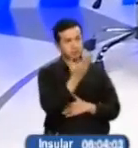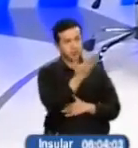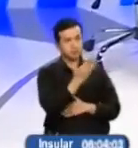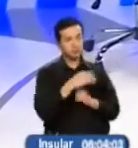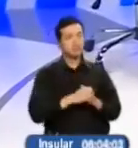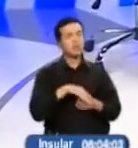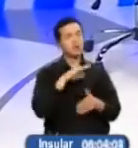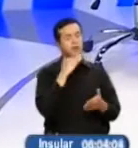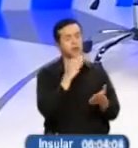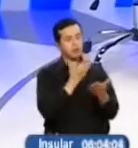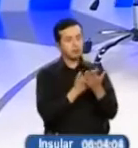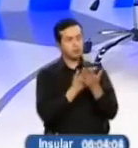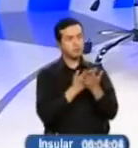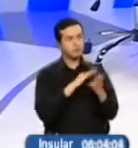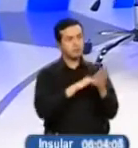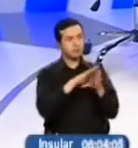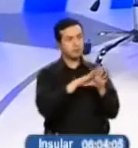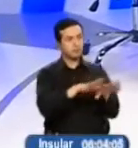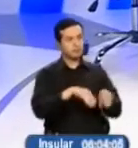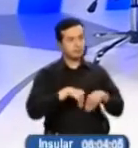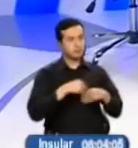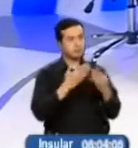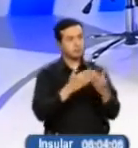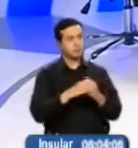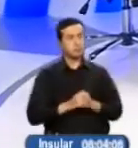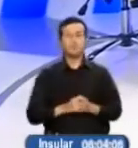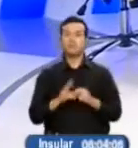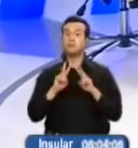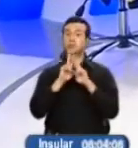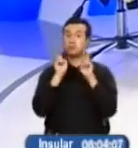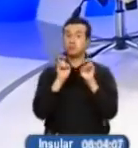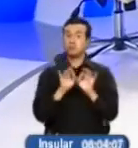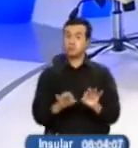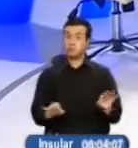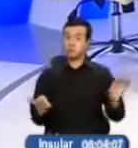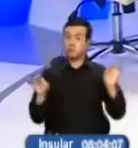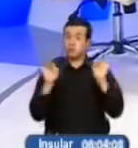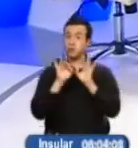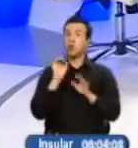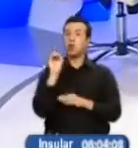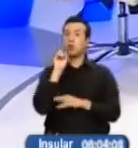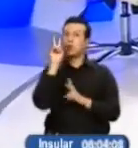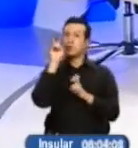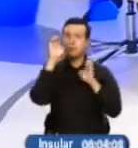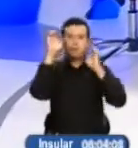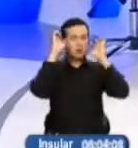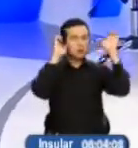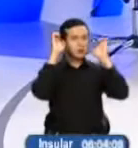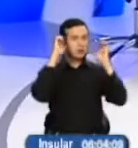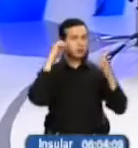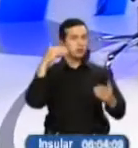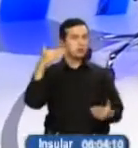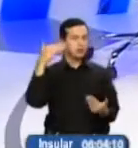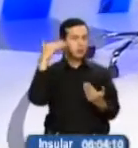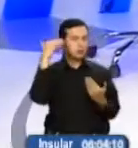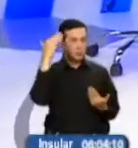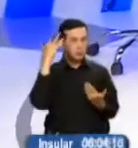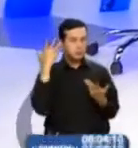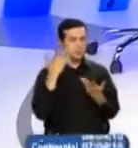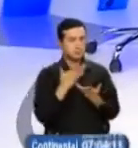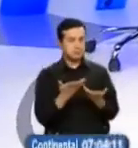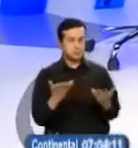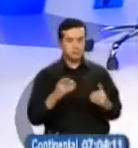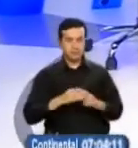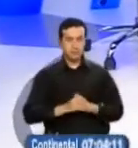días. Gracias por haber aceptado nuestra invitación. ¿Un tema necesario o un tema de estrategia política